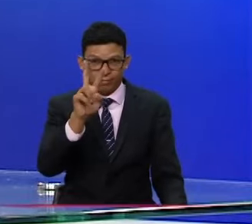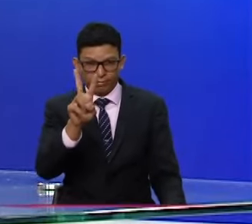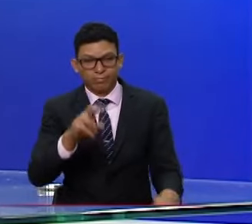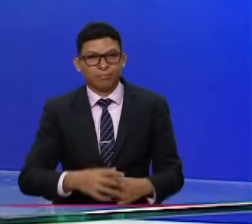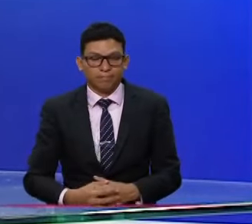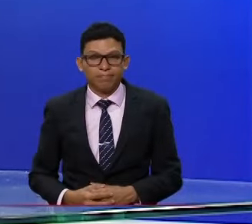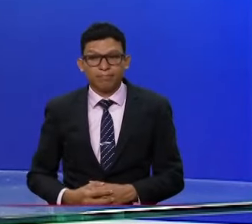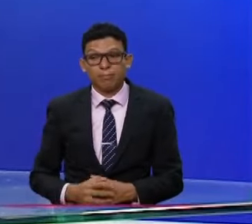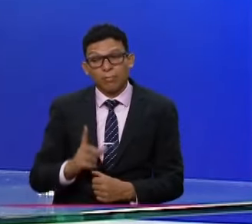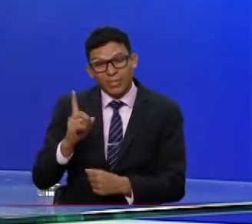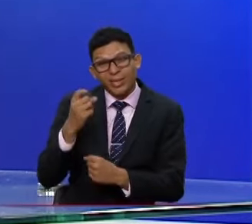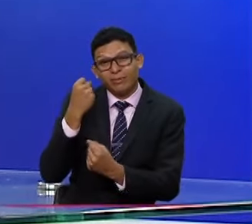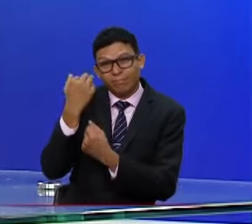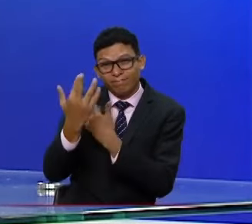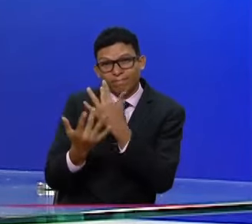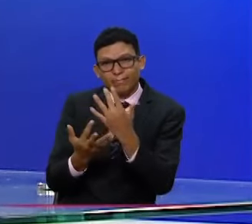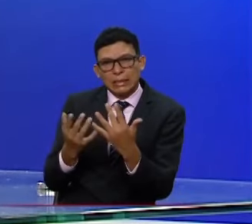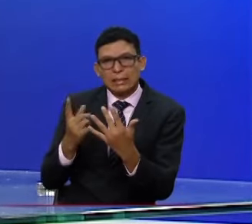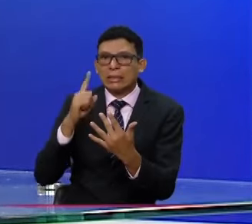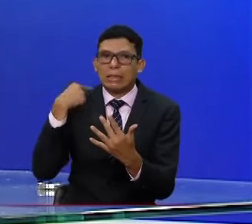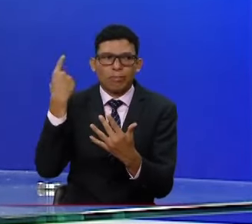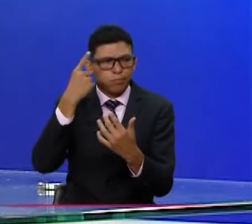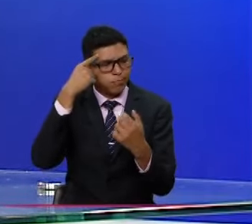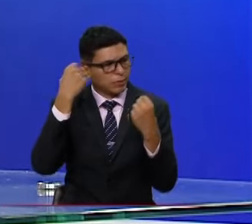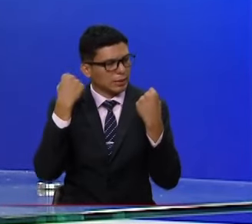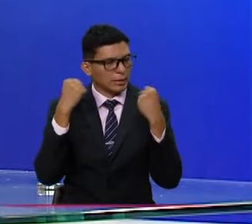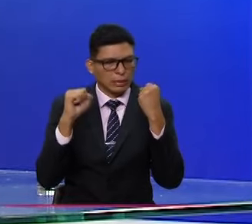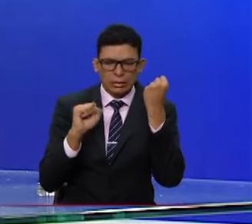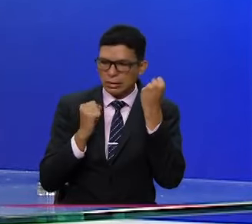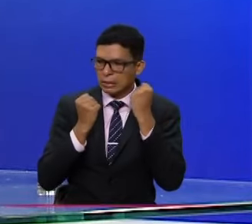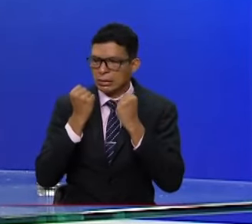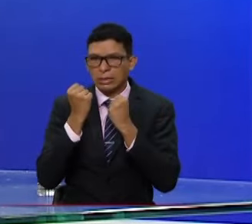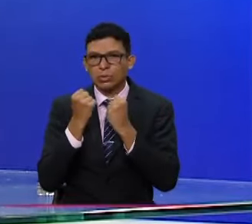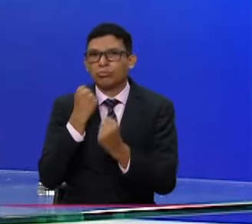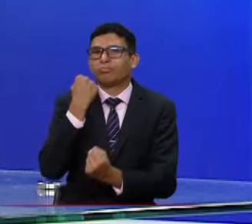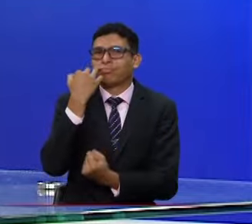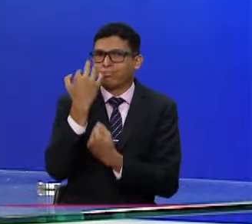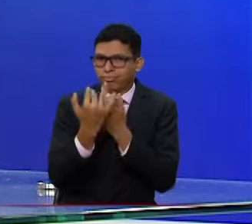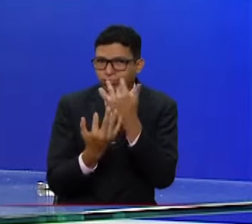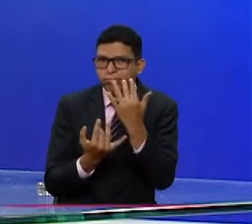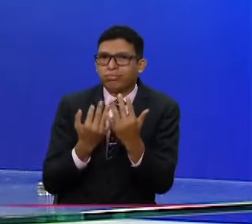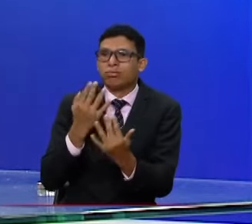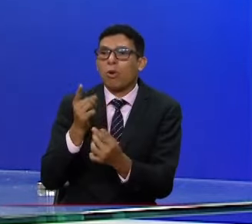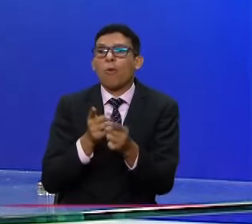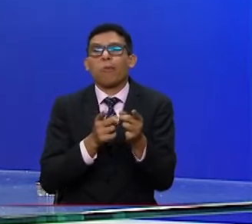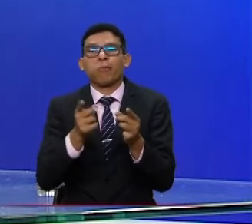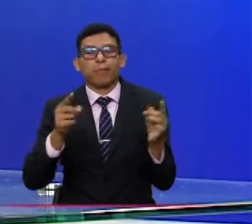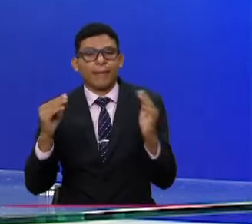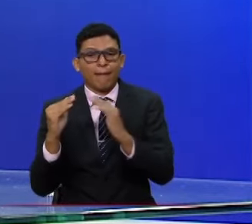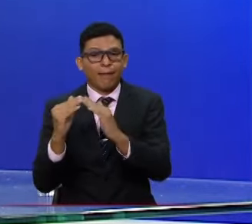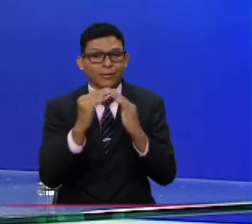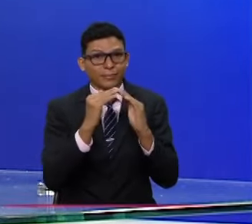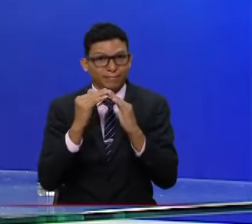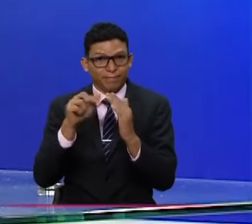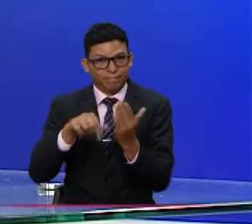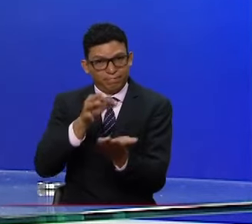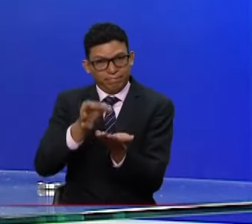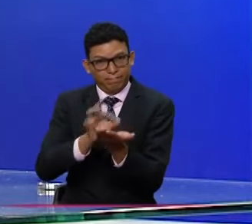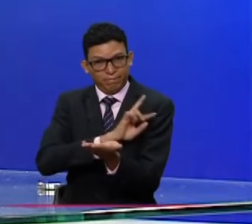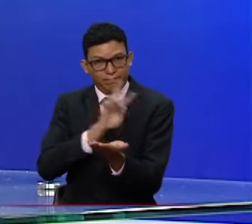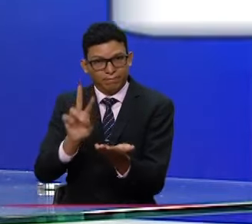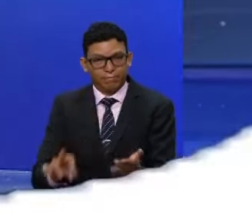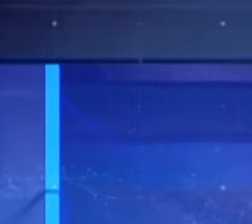Precisamente este incendio ha generado preocupación y alerta ante las conflagraciones que se vienen registrando en algunas viviendas de la capital